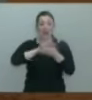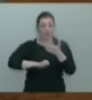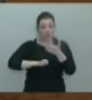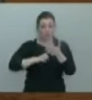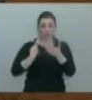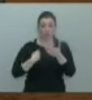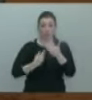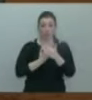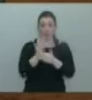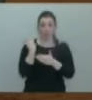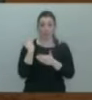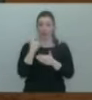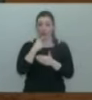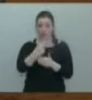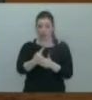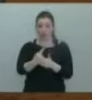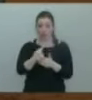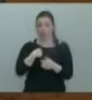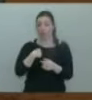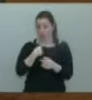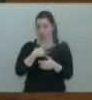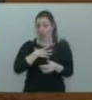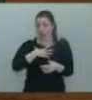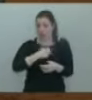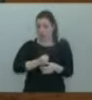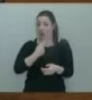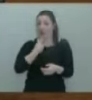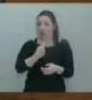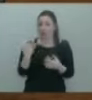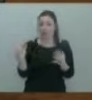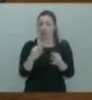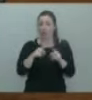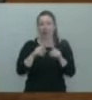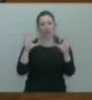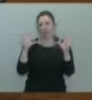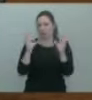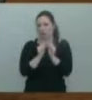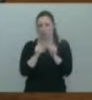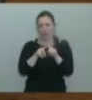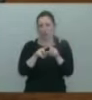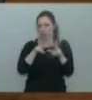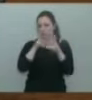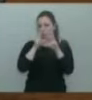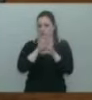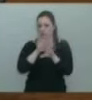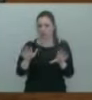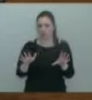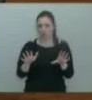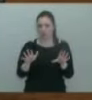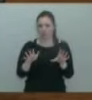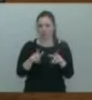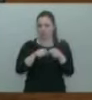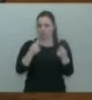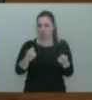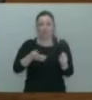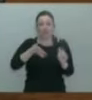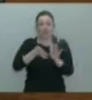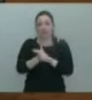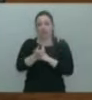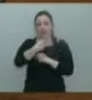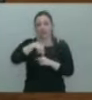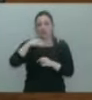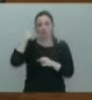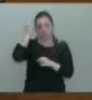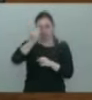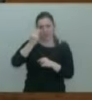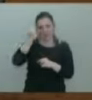aquel momento, en aquella interpelación, que llegaba a conclusiones francamente demoledoras, como que consideramos que quedó de